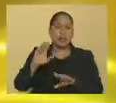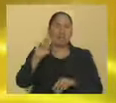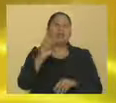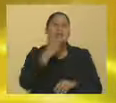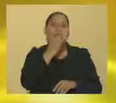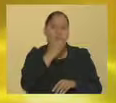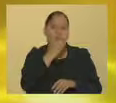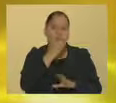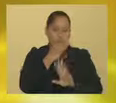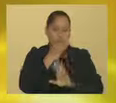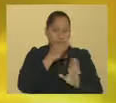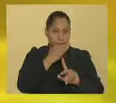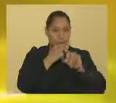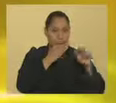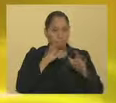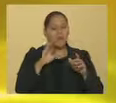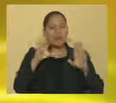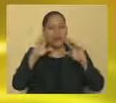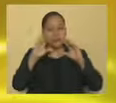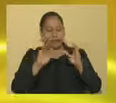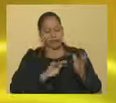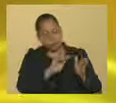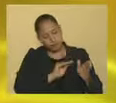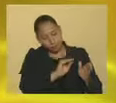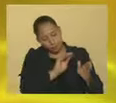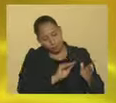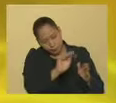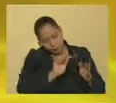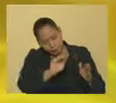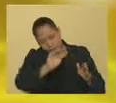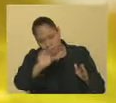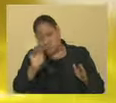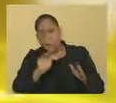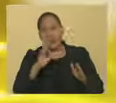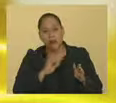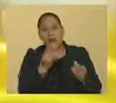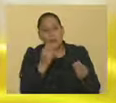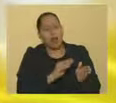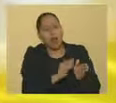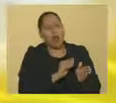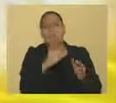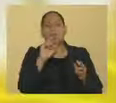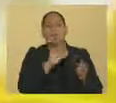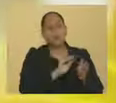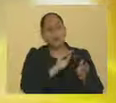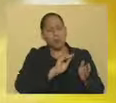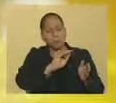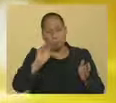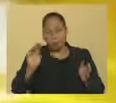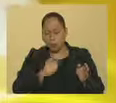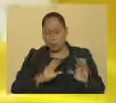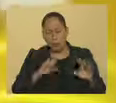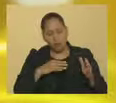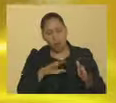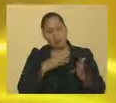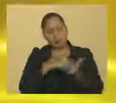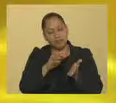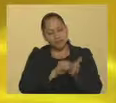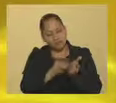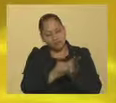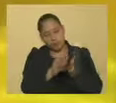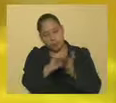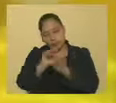hora. Y después con una esponjita pueden tallarle así, ya no van a necesitar tallar mucho. Ya sin jabón. Está sin... perfecto. Exacto, ya nada más lo